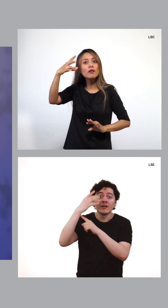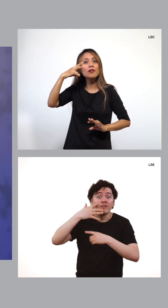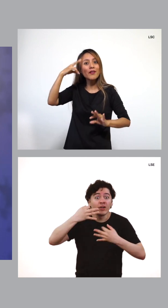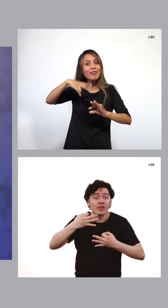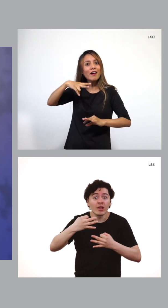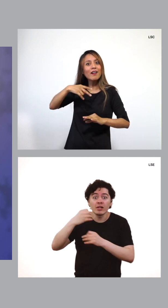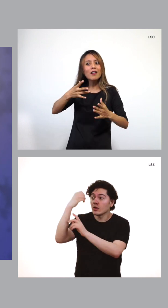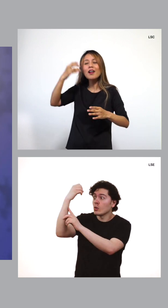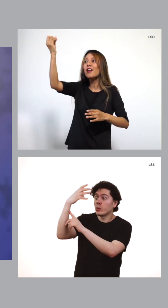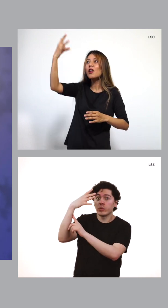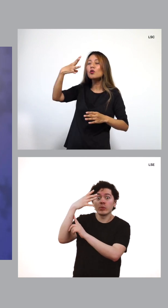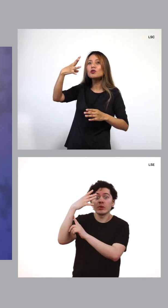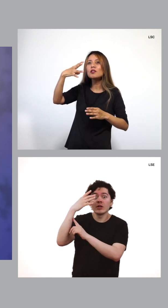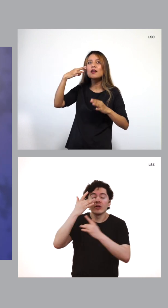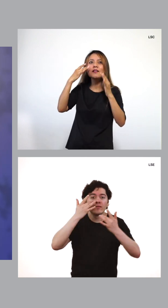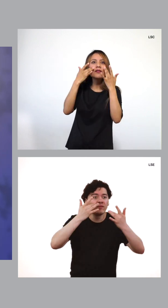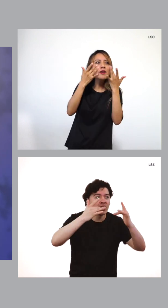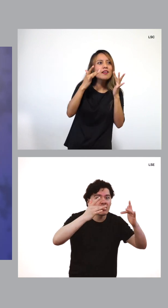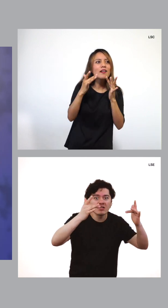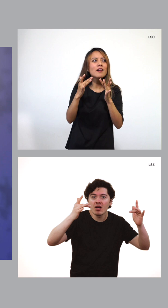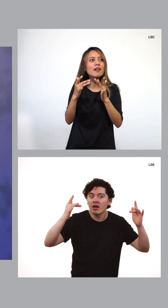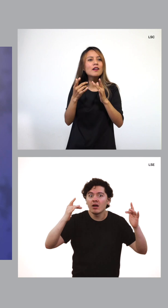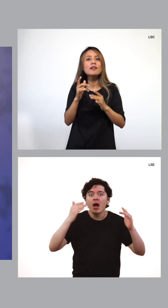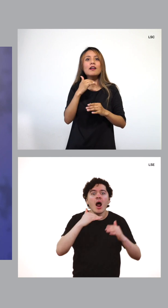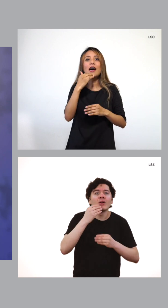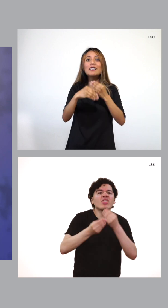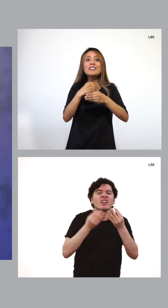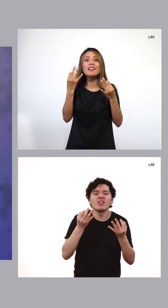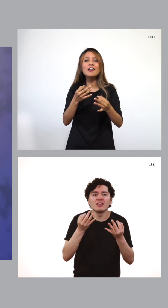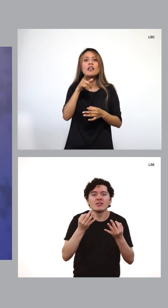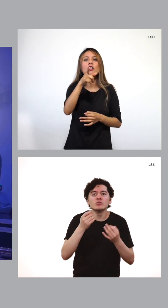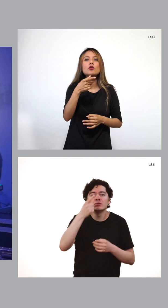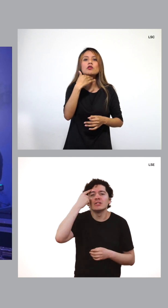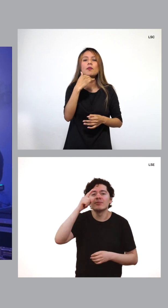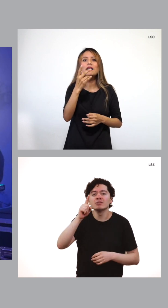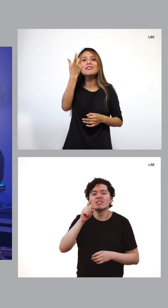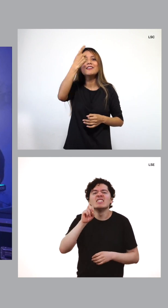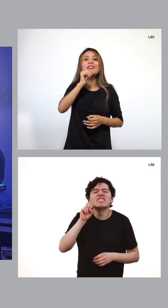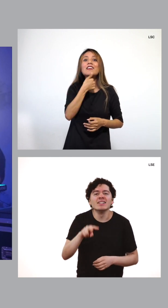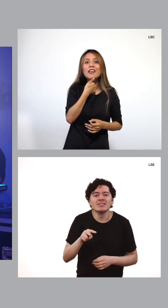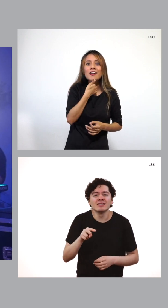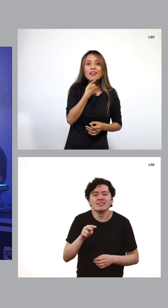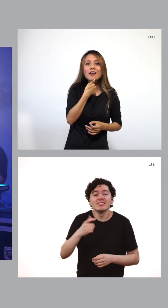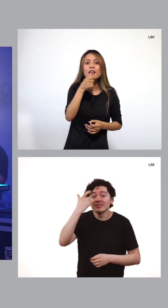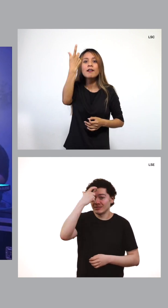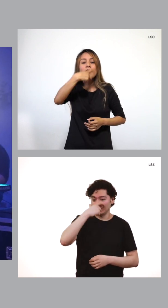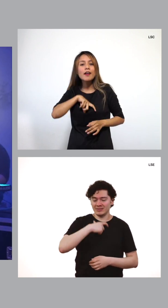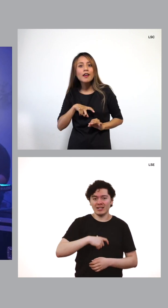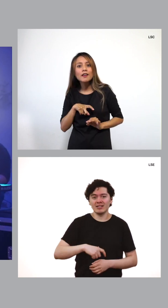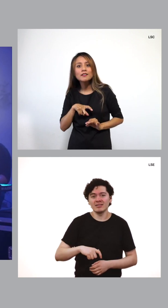claridad. La luz te hace saber quién eres, dónde estás, dónde vas y quién está